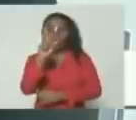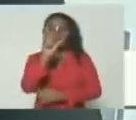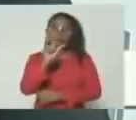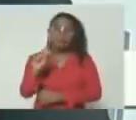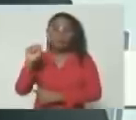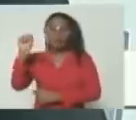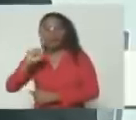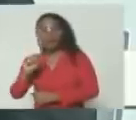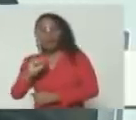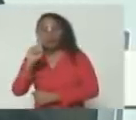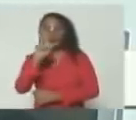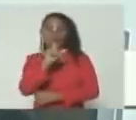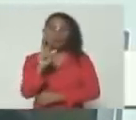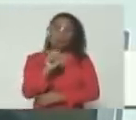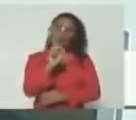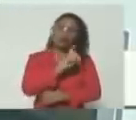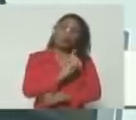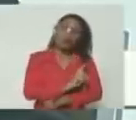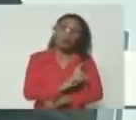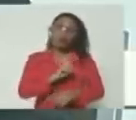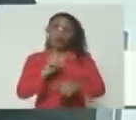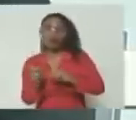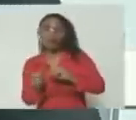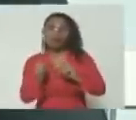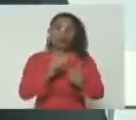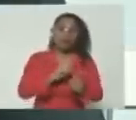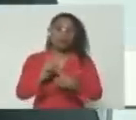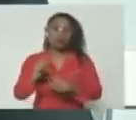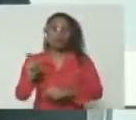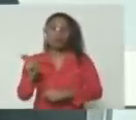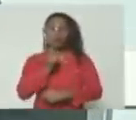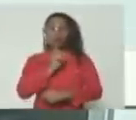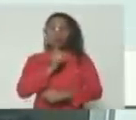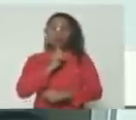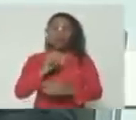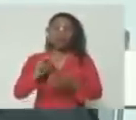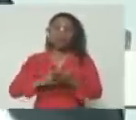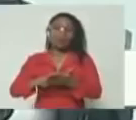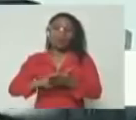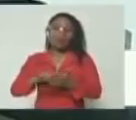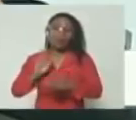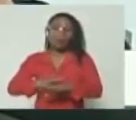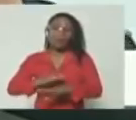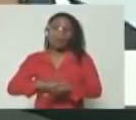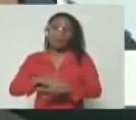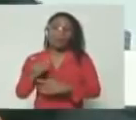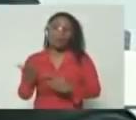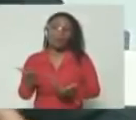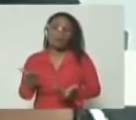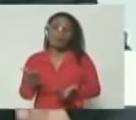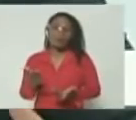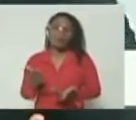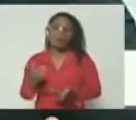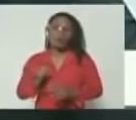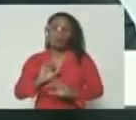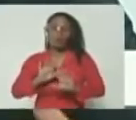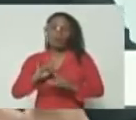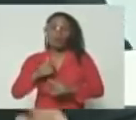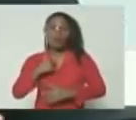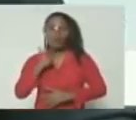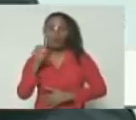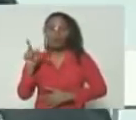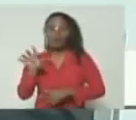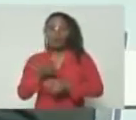no. Y eso genera un déficit de resultados porque, como ya dije, la